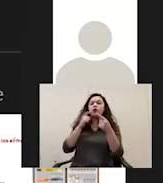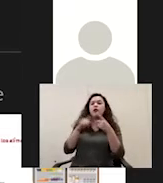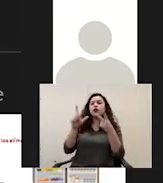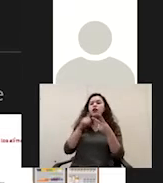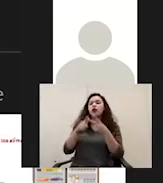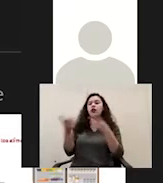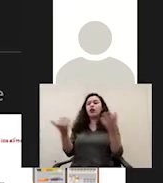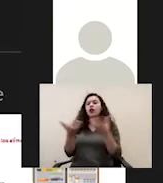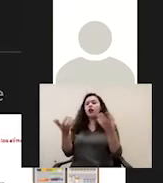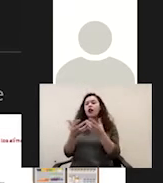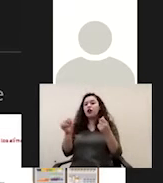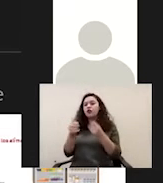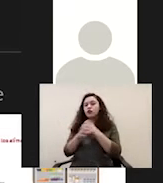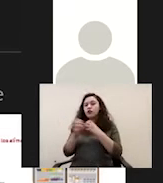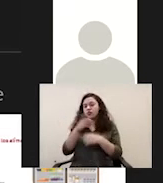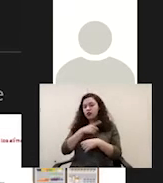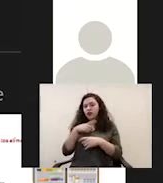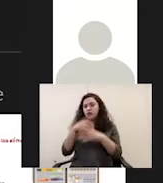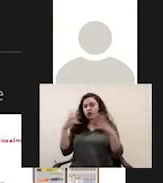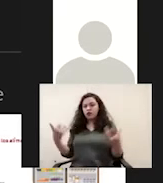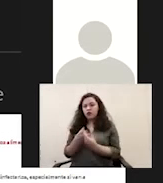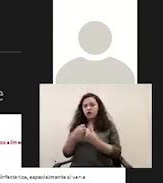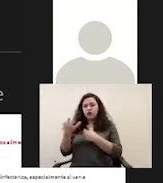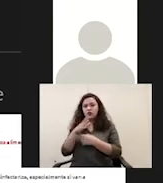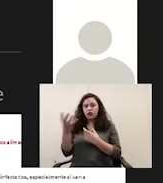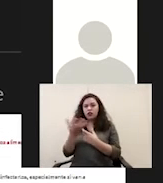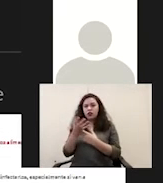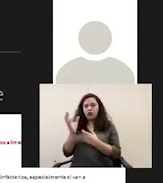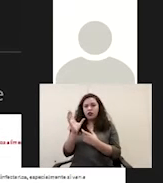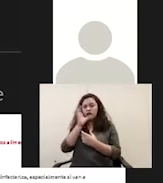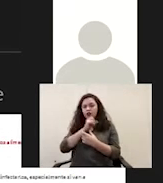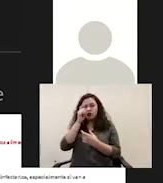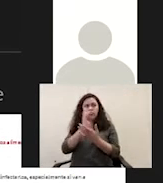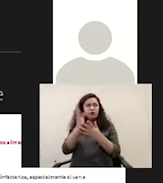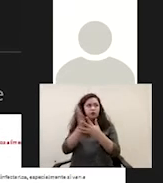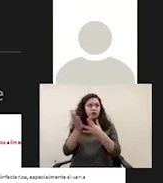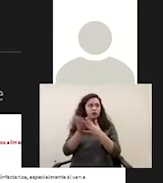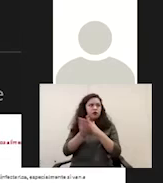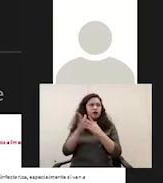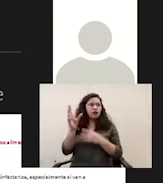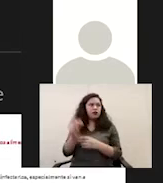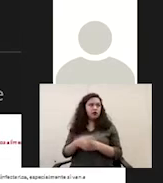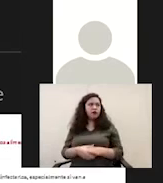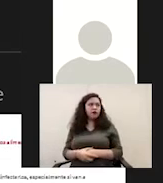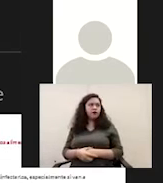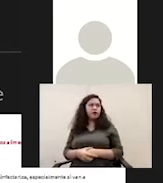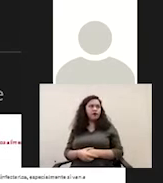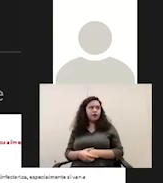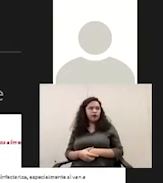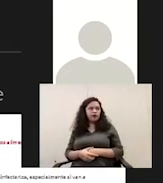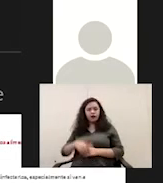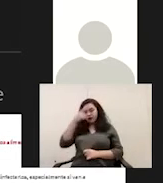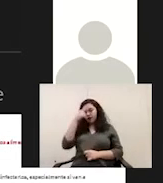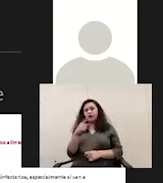recalentar, hay que recalentarla completamente, no hay que calentarla por porciones porque el hecho de estar manipulando una y otra